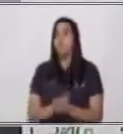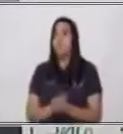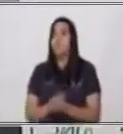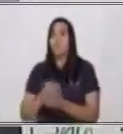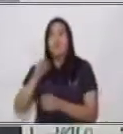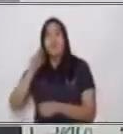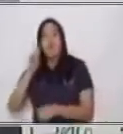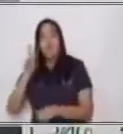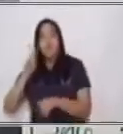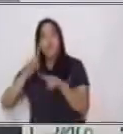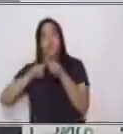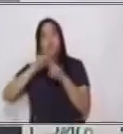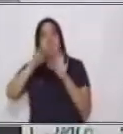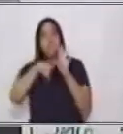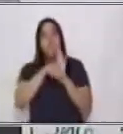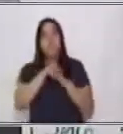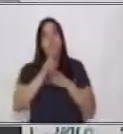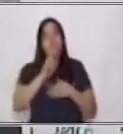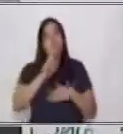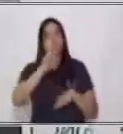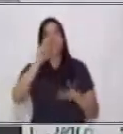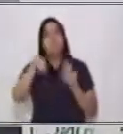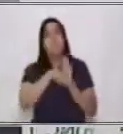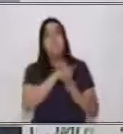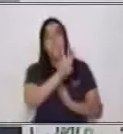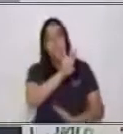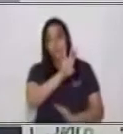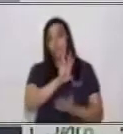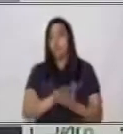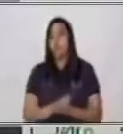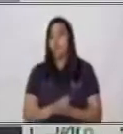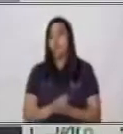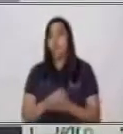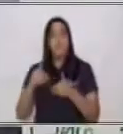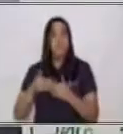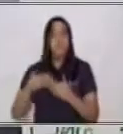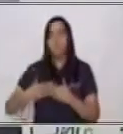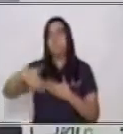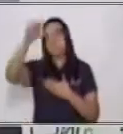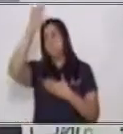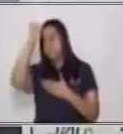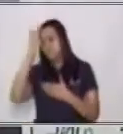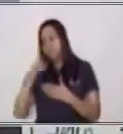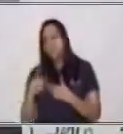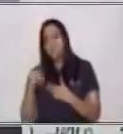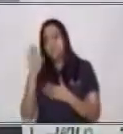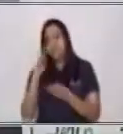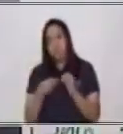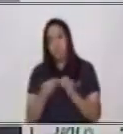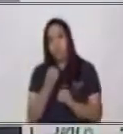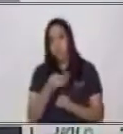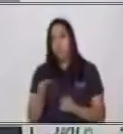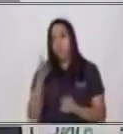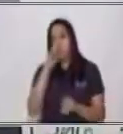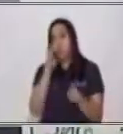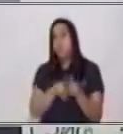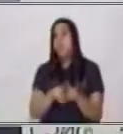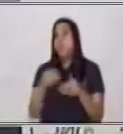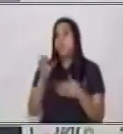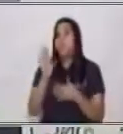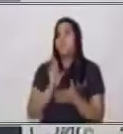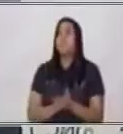Entonces, pero vean lo que hemos logrado. Un 20 y un menos 20. Para poder anular este de acá, ¿qué